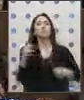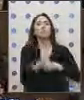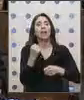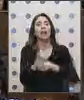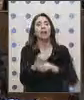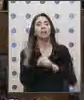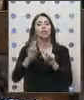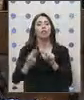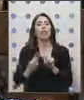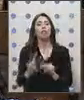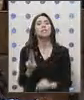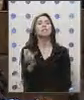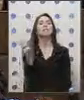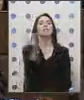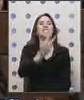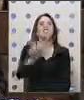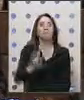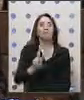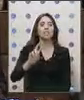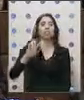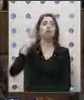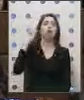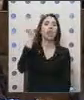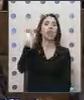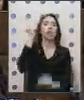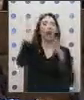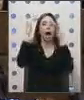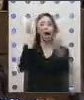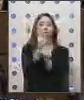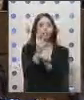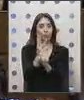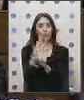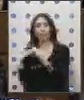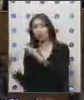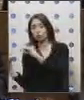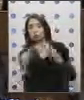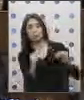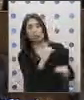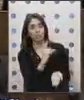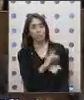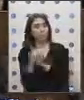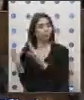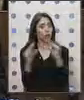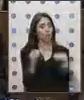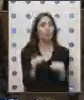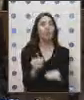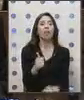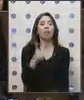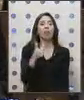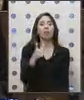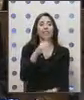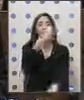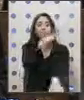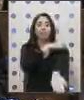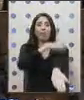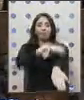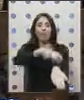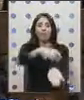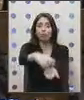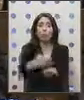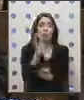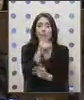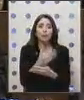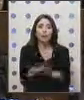el Servicio Nacional del Adulto Mayor. Lo conversábamos con varios parlamentarios, las direcciones regionales